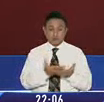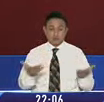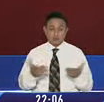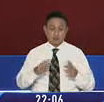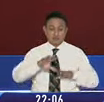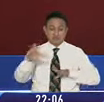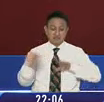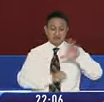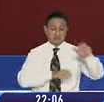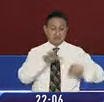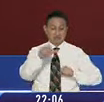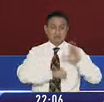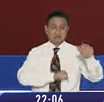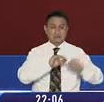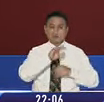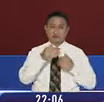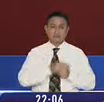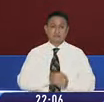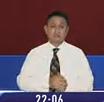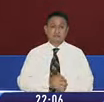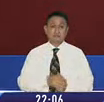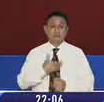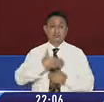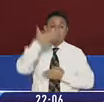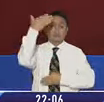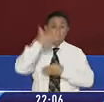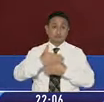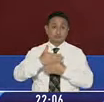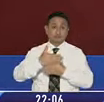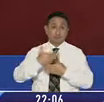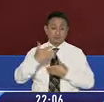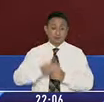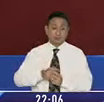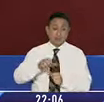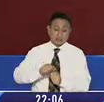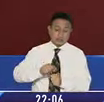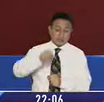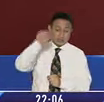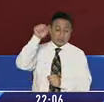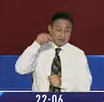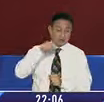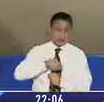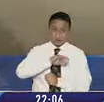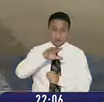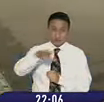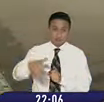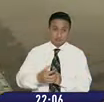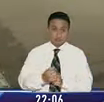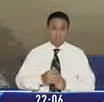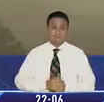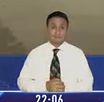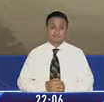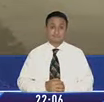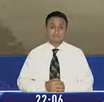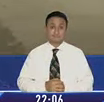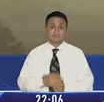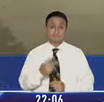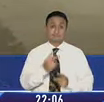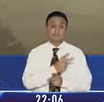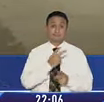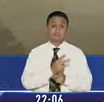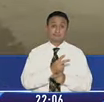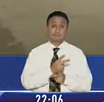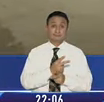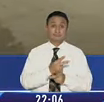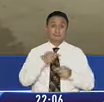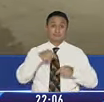víveres, carnes, todas esas cosas que yo dejé cerrando y se me abren la lámpara y se fueron cargando todo. Una creciente ola delictiva que va